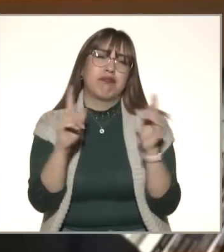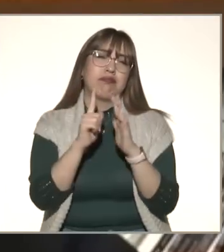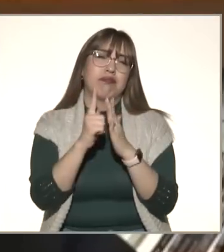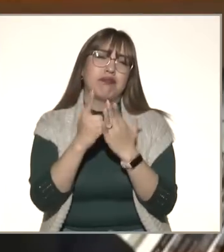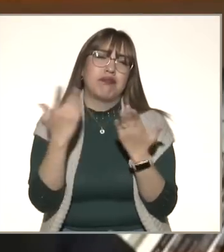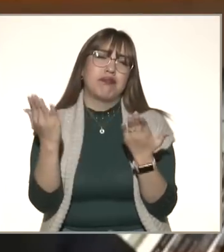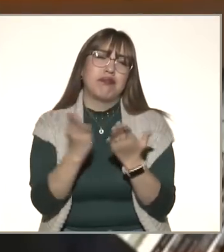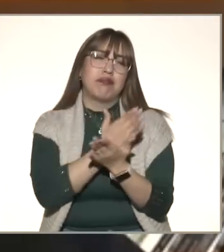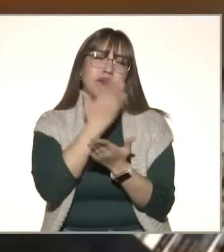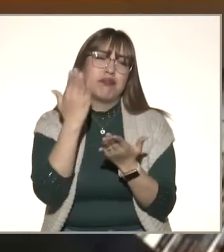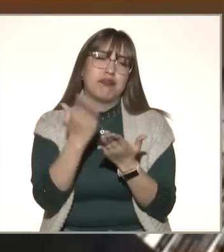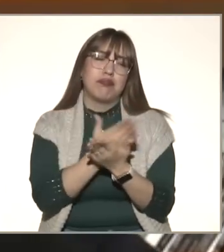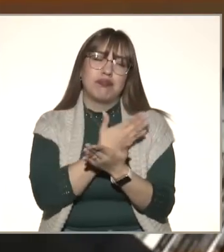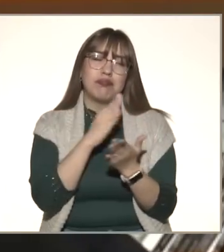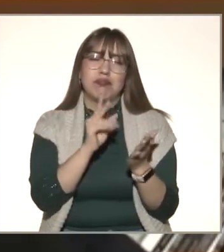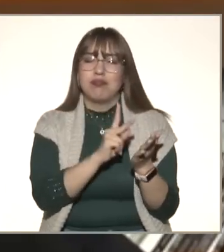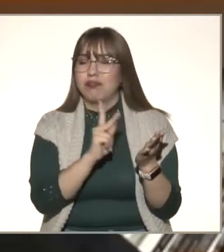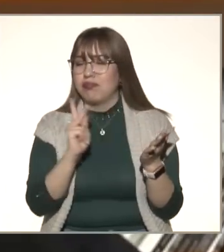vuelven terriblemente